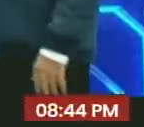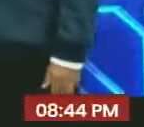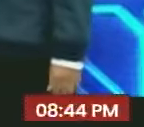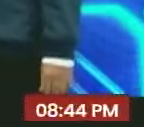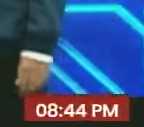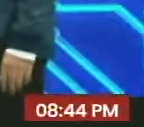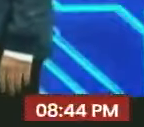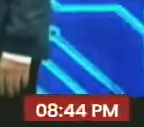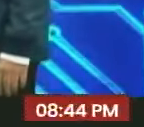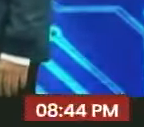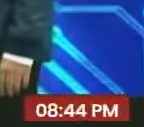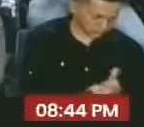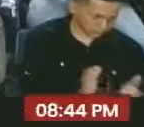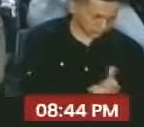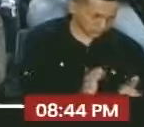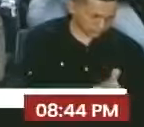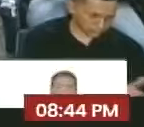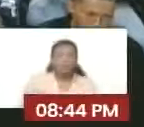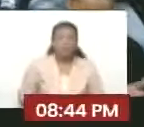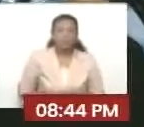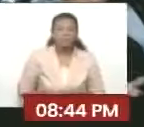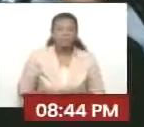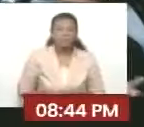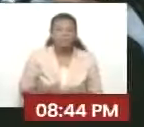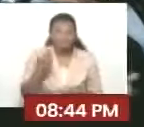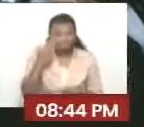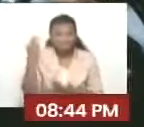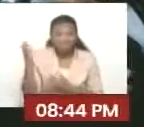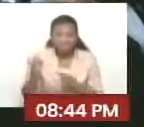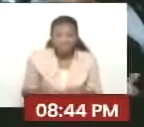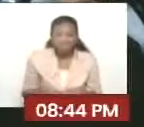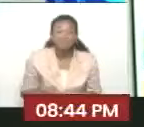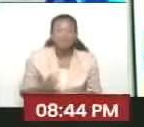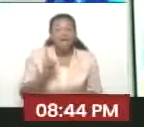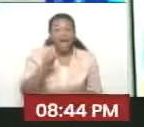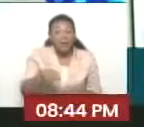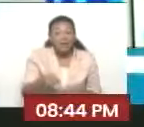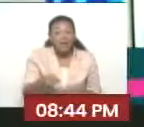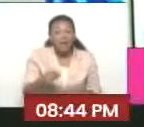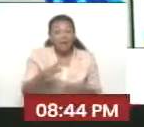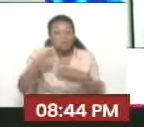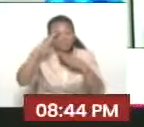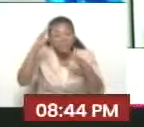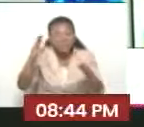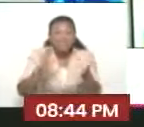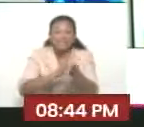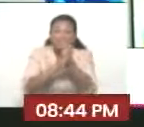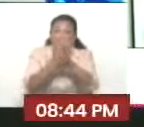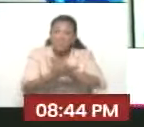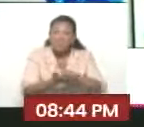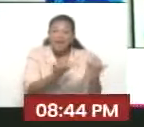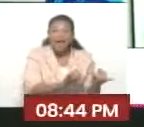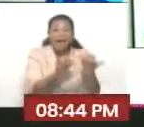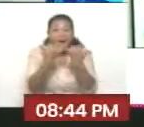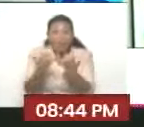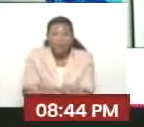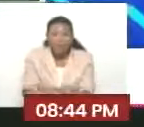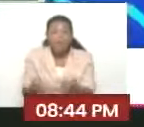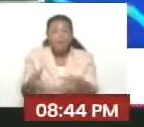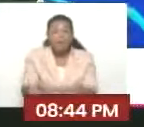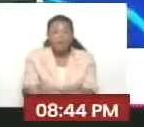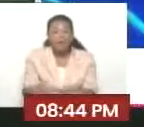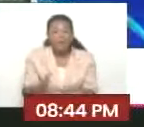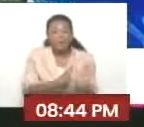Ahí está, bueno, presidente. Barry. Muchísimas gracias por la invitación. Estamos pendientes, mándame el libro. Seguro, presidente. Bueno, y ahora vamos